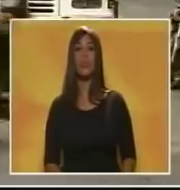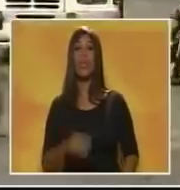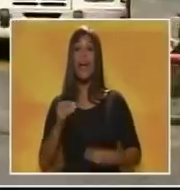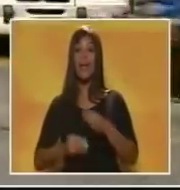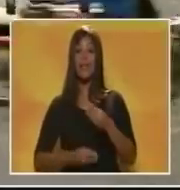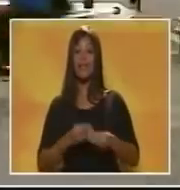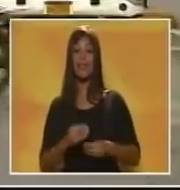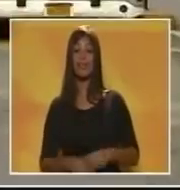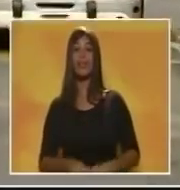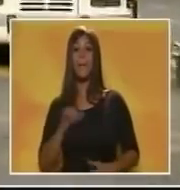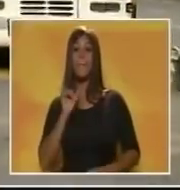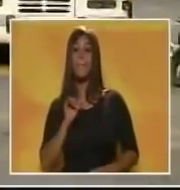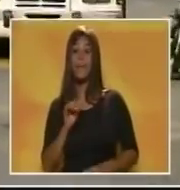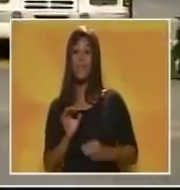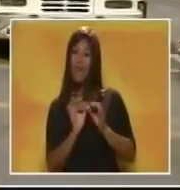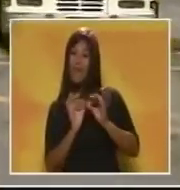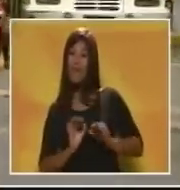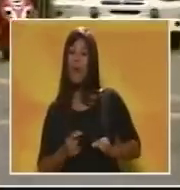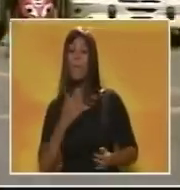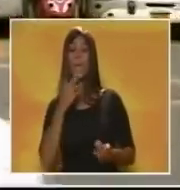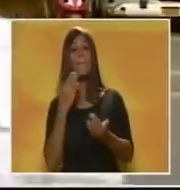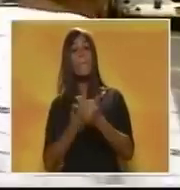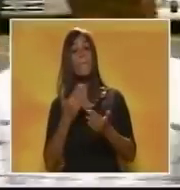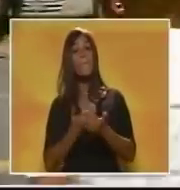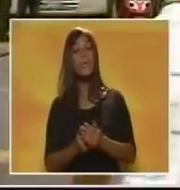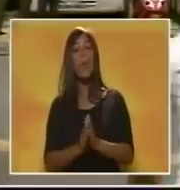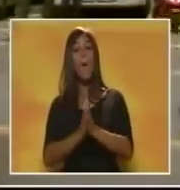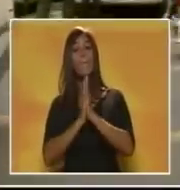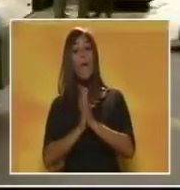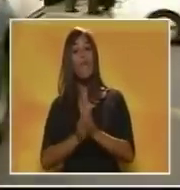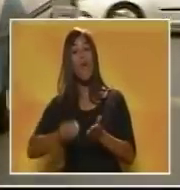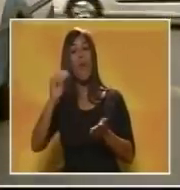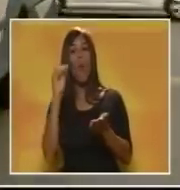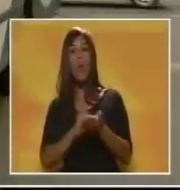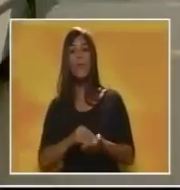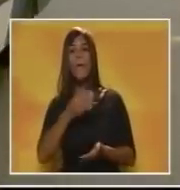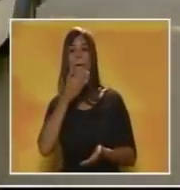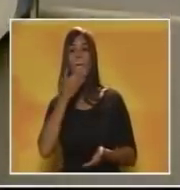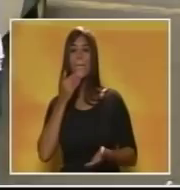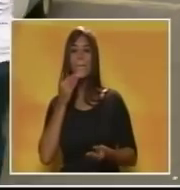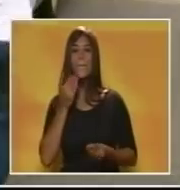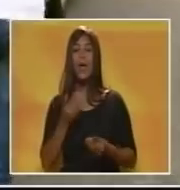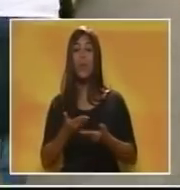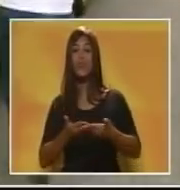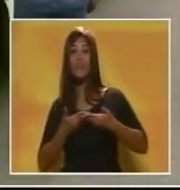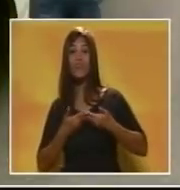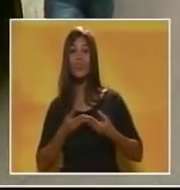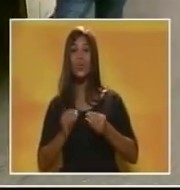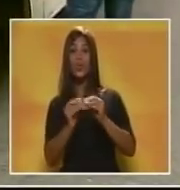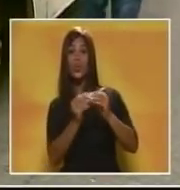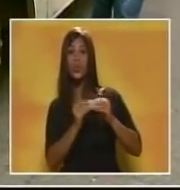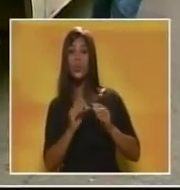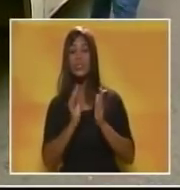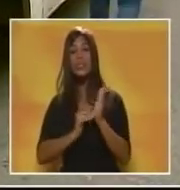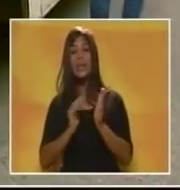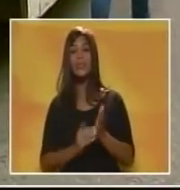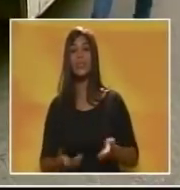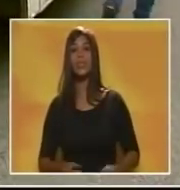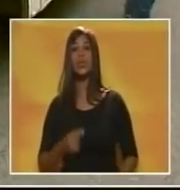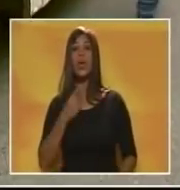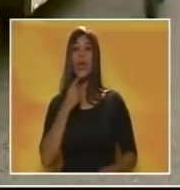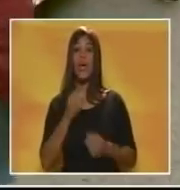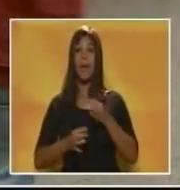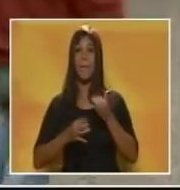realizaron esta acción para exigir una vez más mejores condiciones para su servicio.